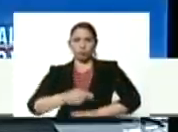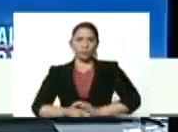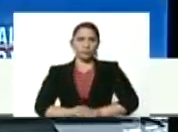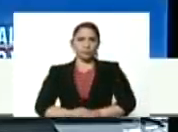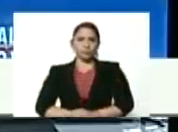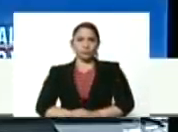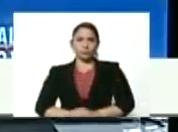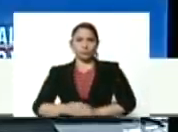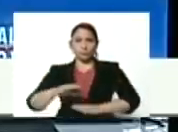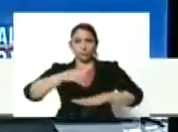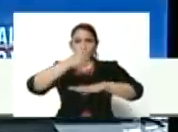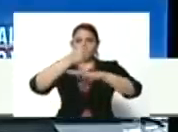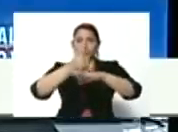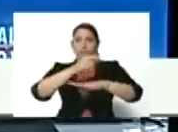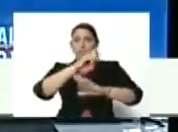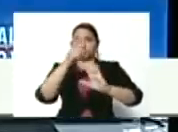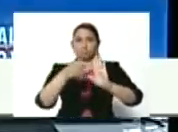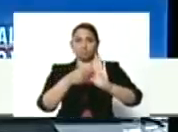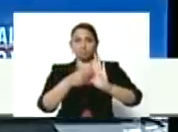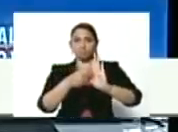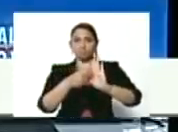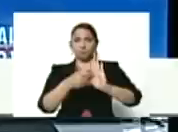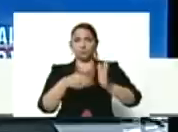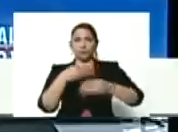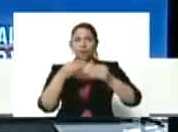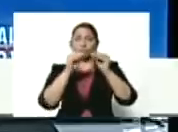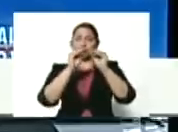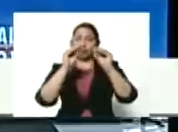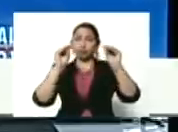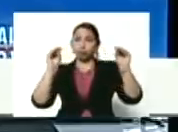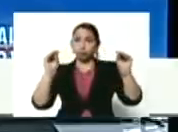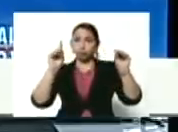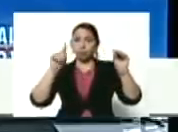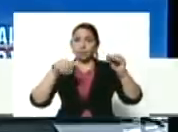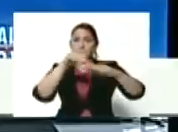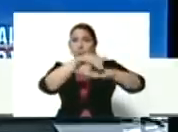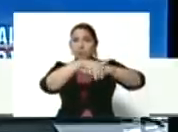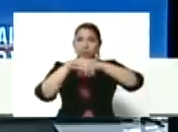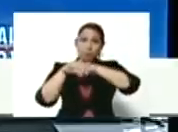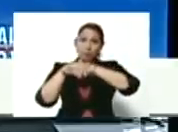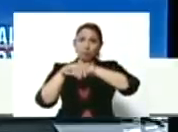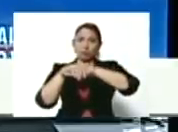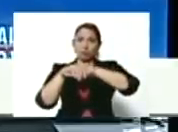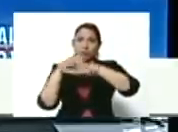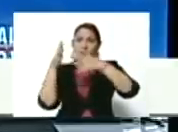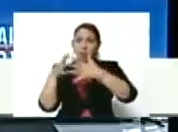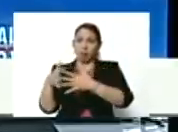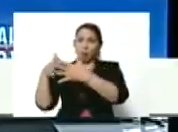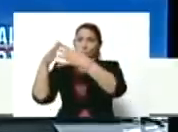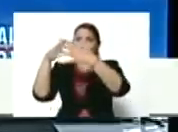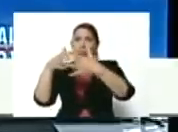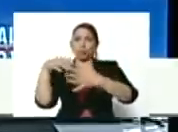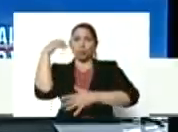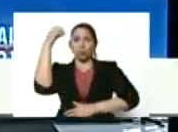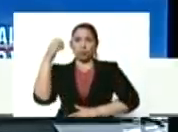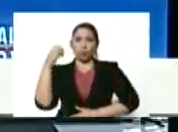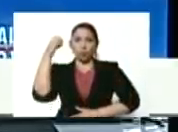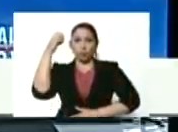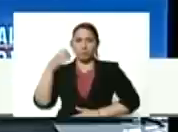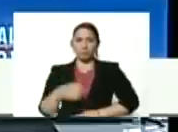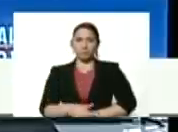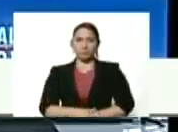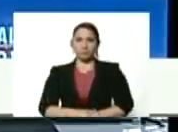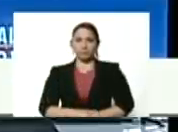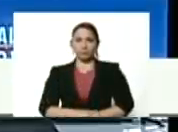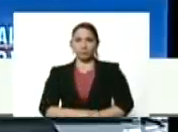El director general ha hecho un llamado al Reino Unido, a Estados Unidos y a Europa